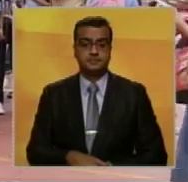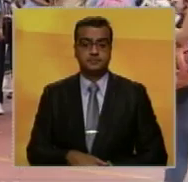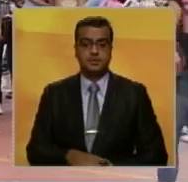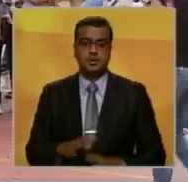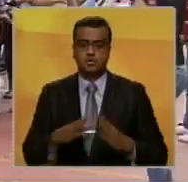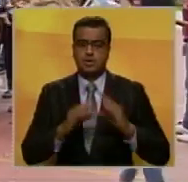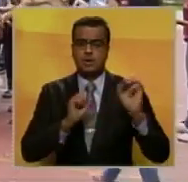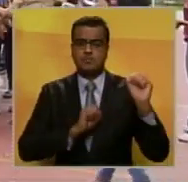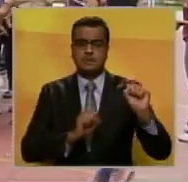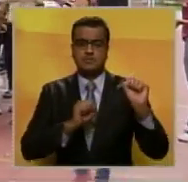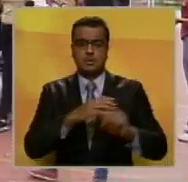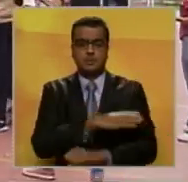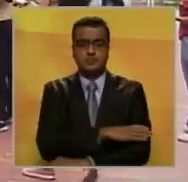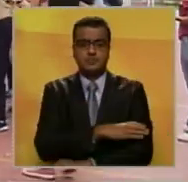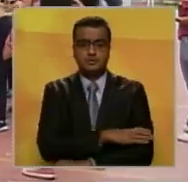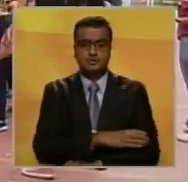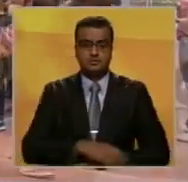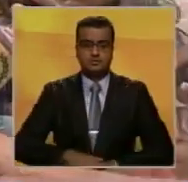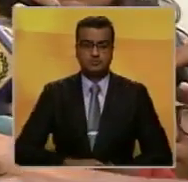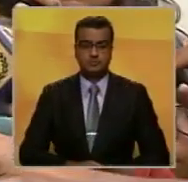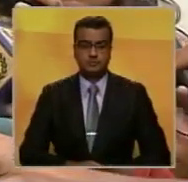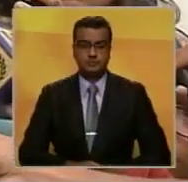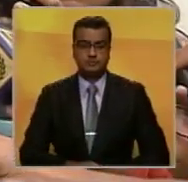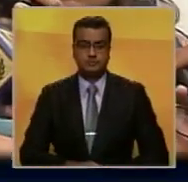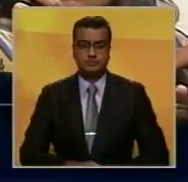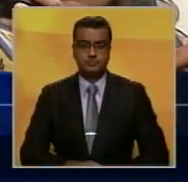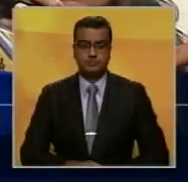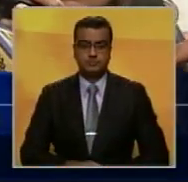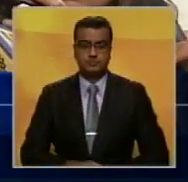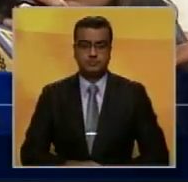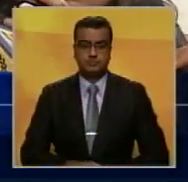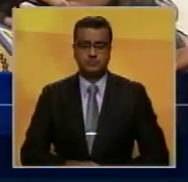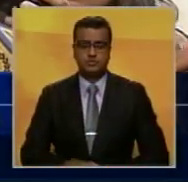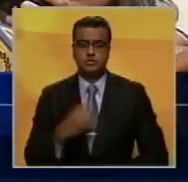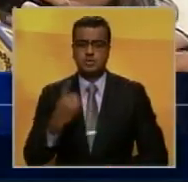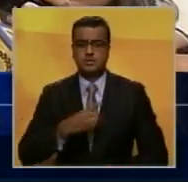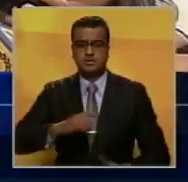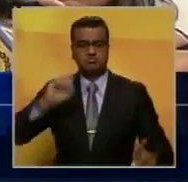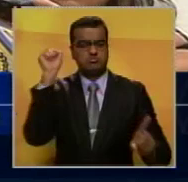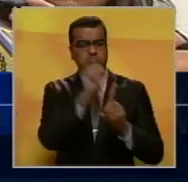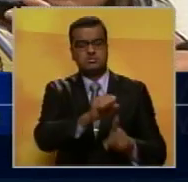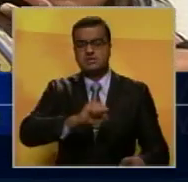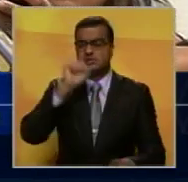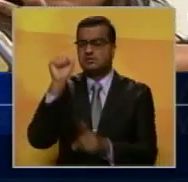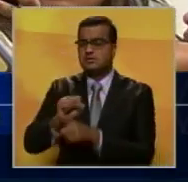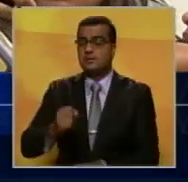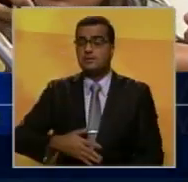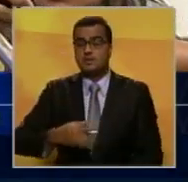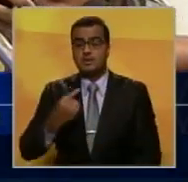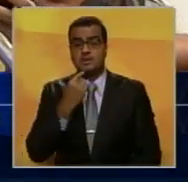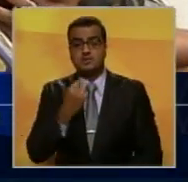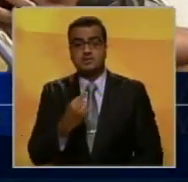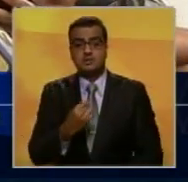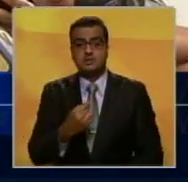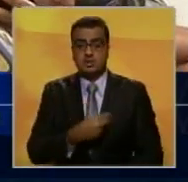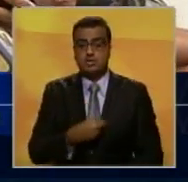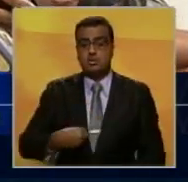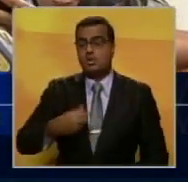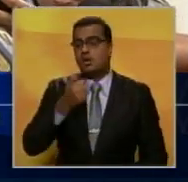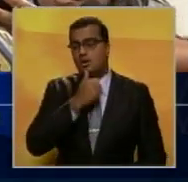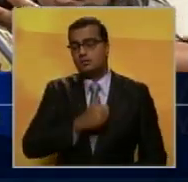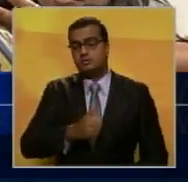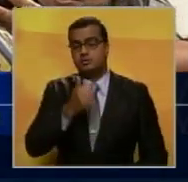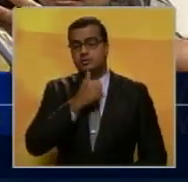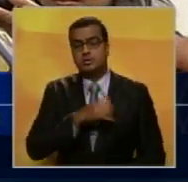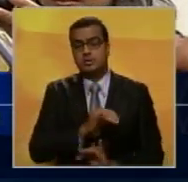las manifestaciones de la oposición. Atacaron no solo con objetos contundentes, que podría alguien decir, bueno, somos tolerantes, y